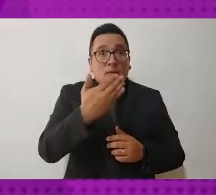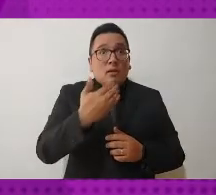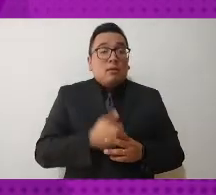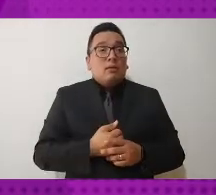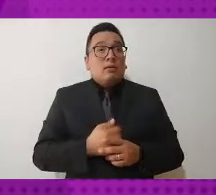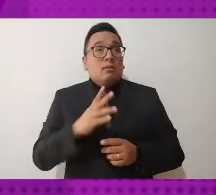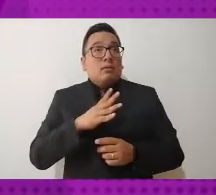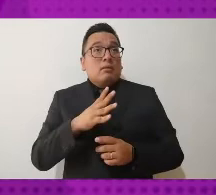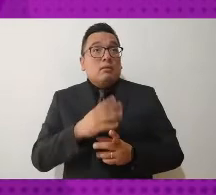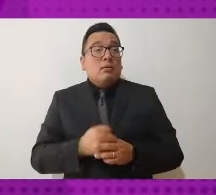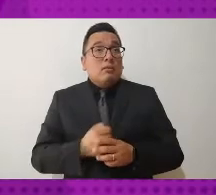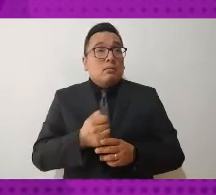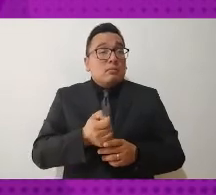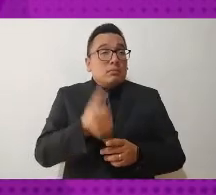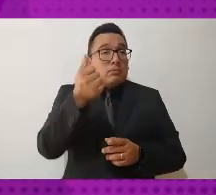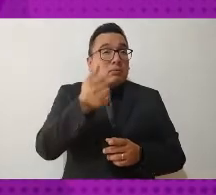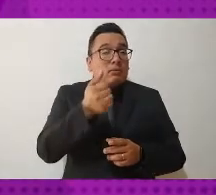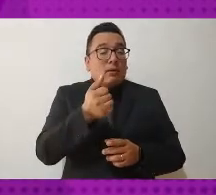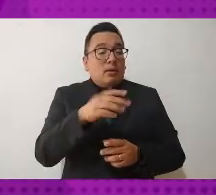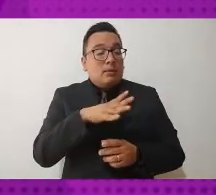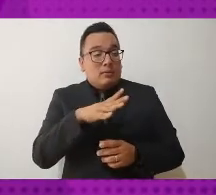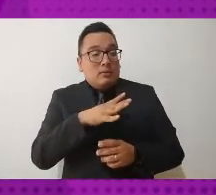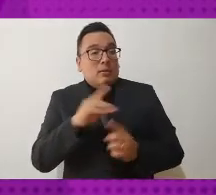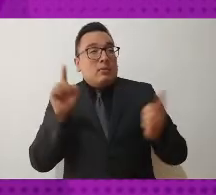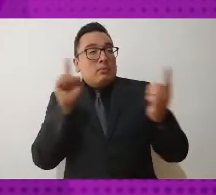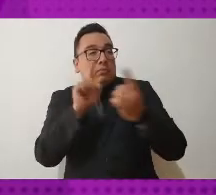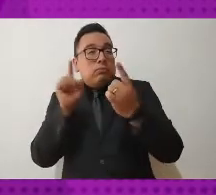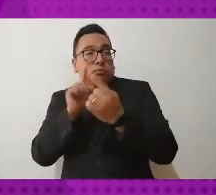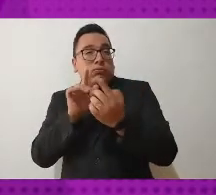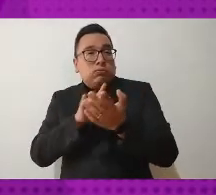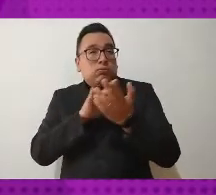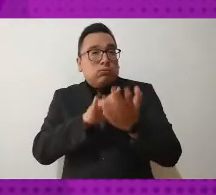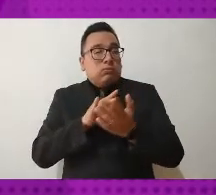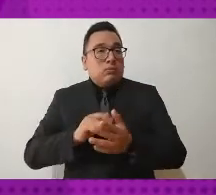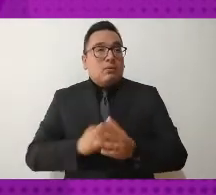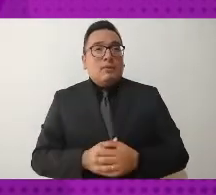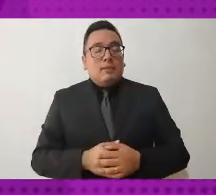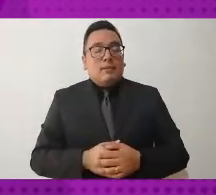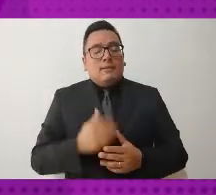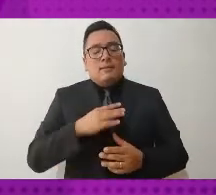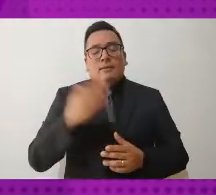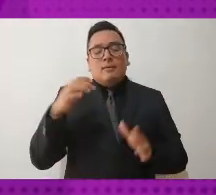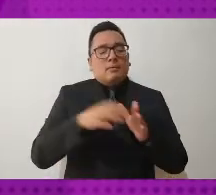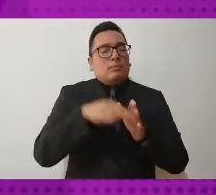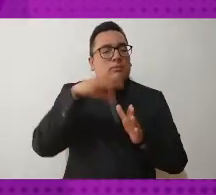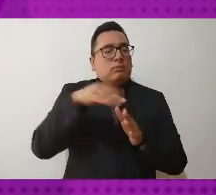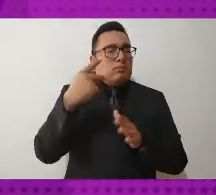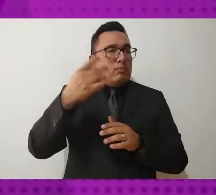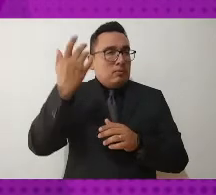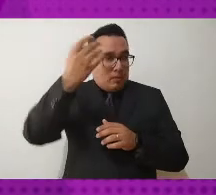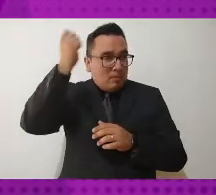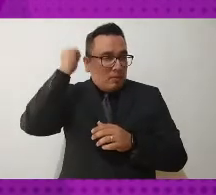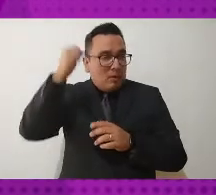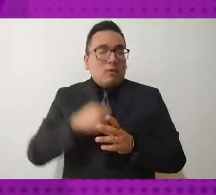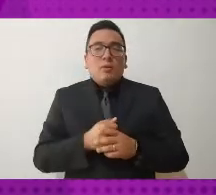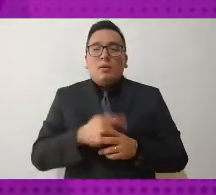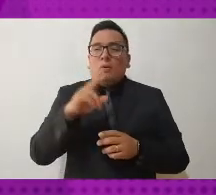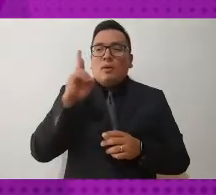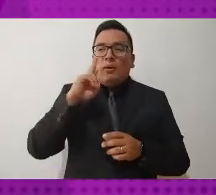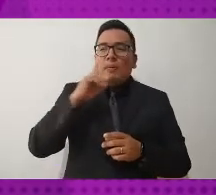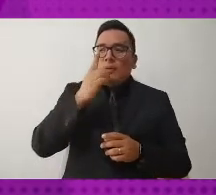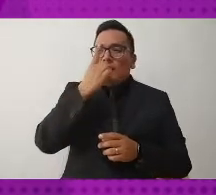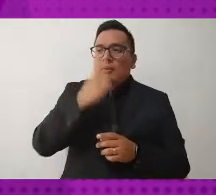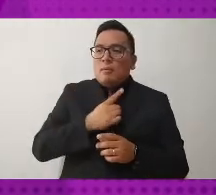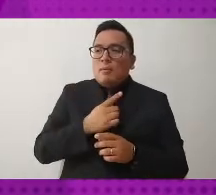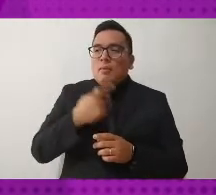una primera digamos una primera acercamiento a las acciones en el último proceso electoral que tuvieron ustedes allá en Morelos en ese sentido te